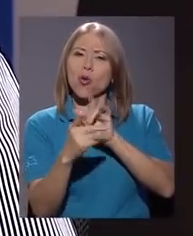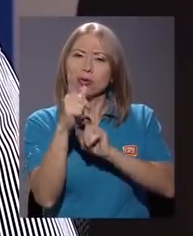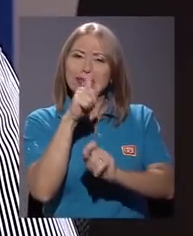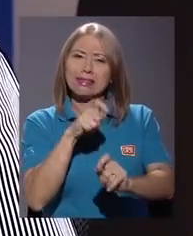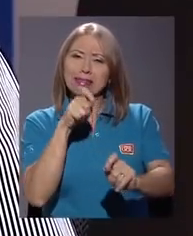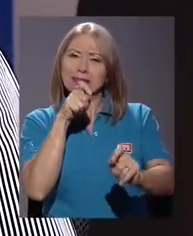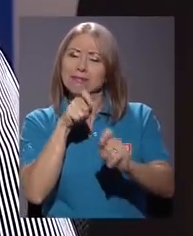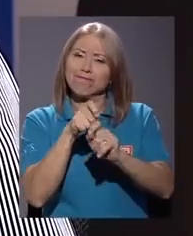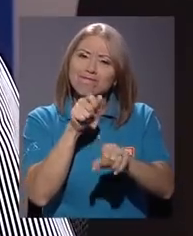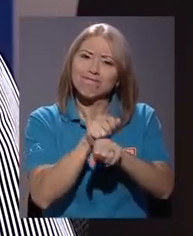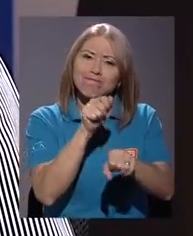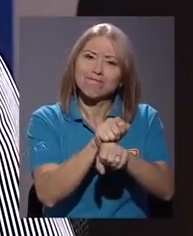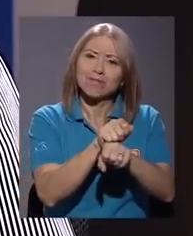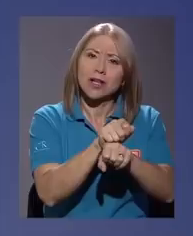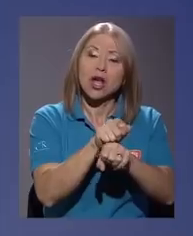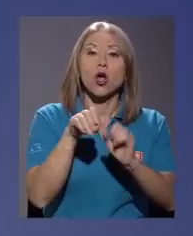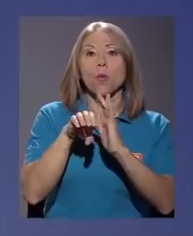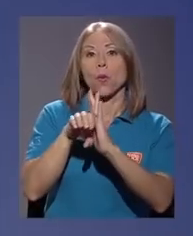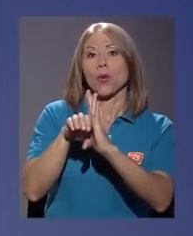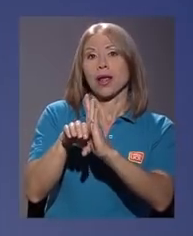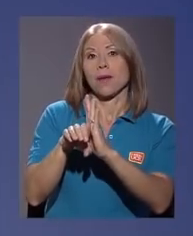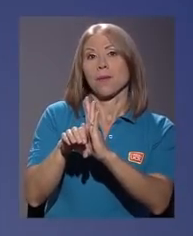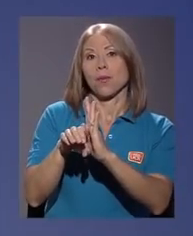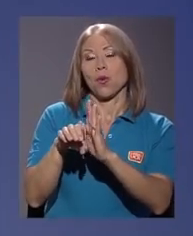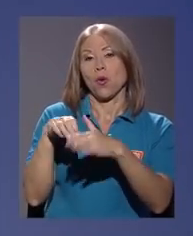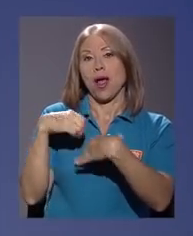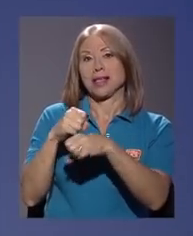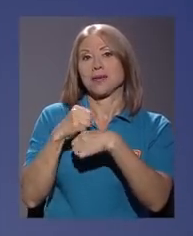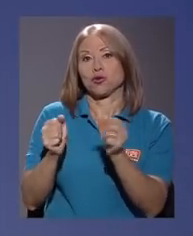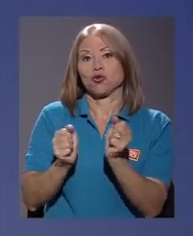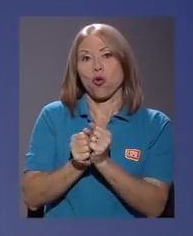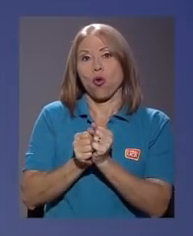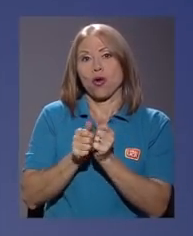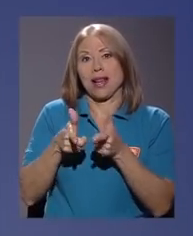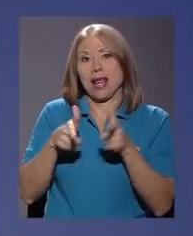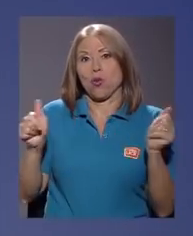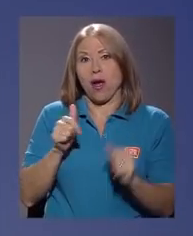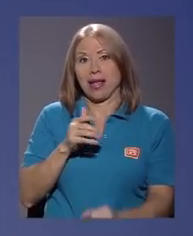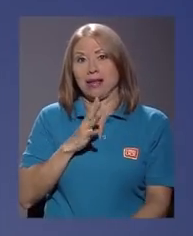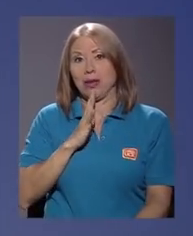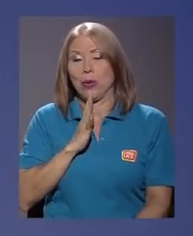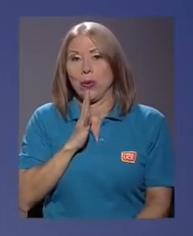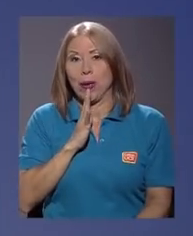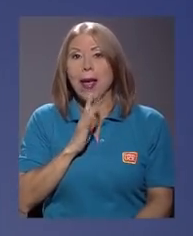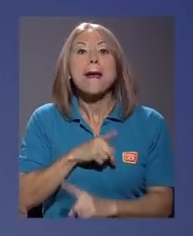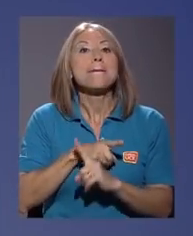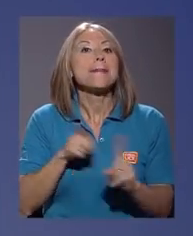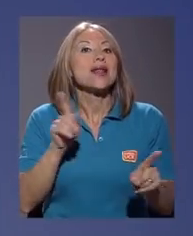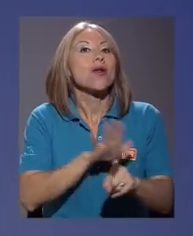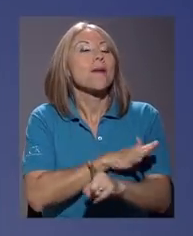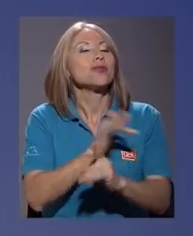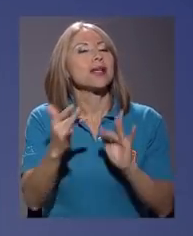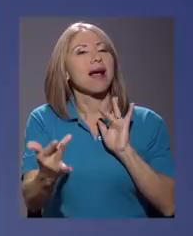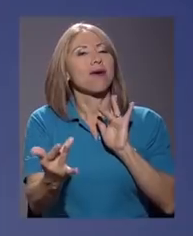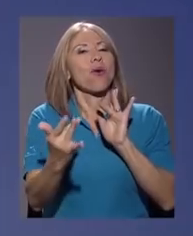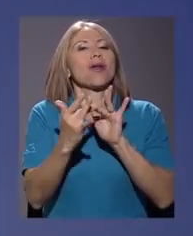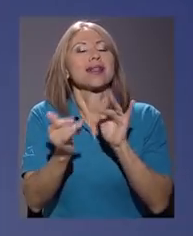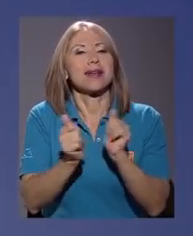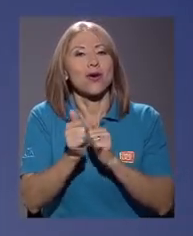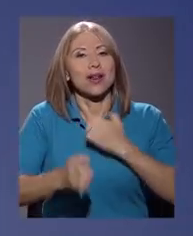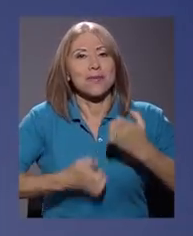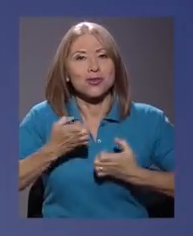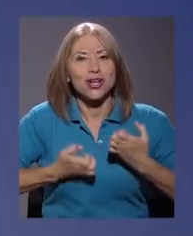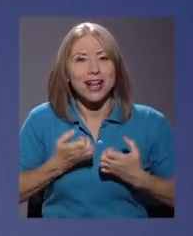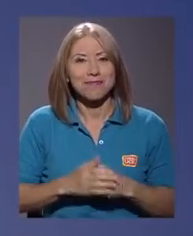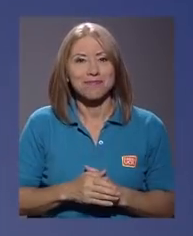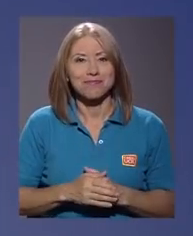como el lenguaje que estamos hablando ahora pero te conecta con la parte emocional y cómo es esa